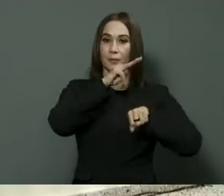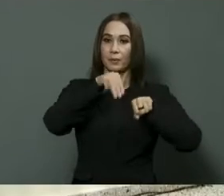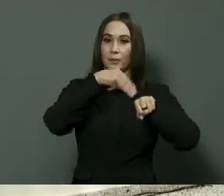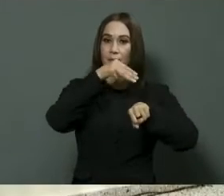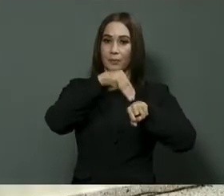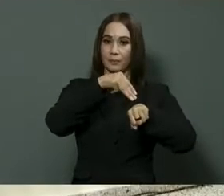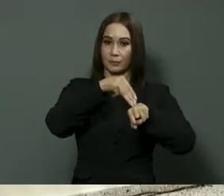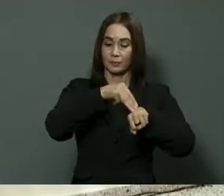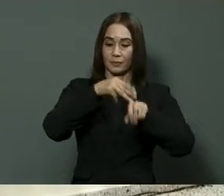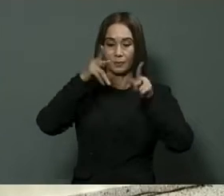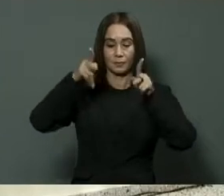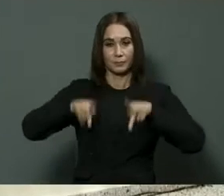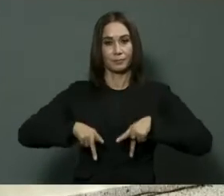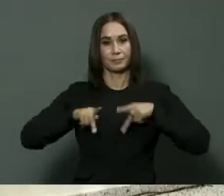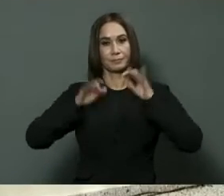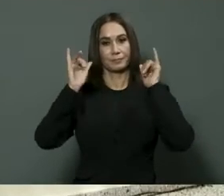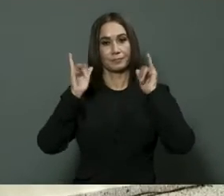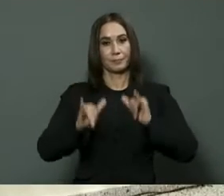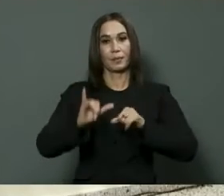munícipes,